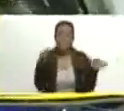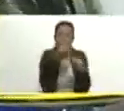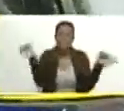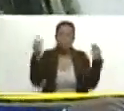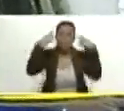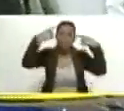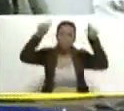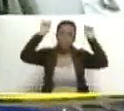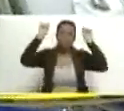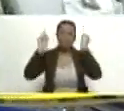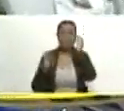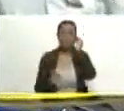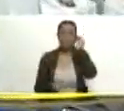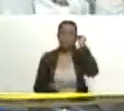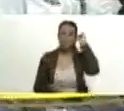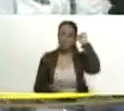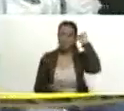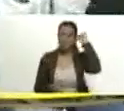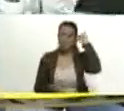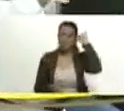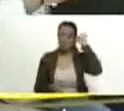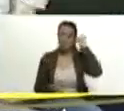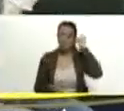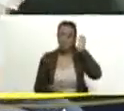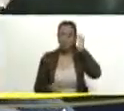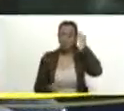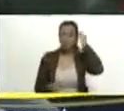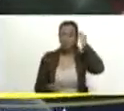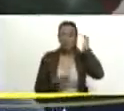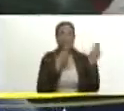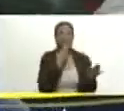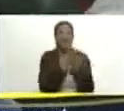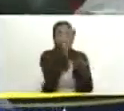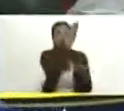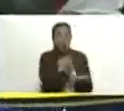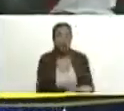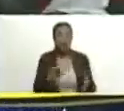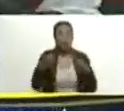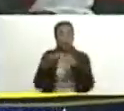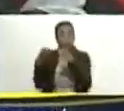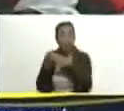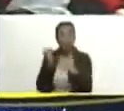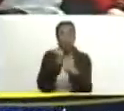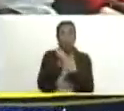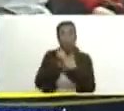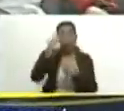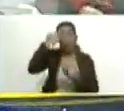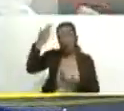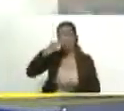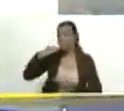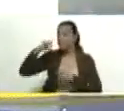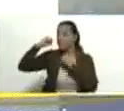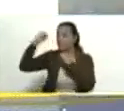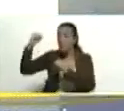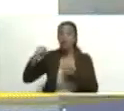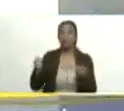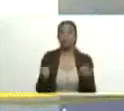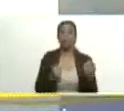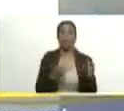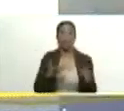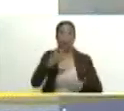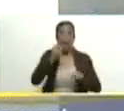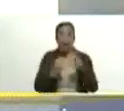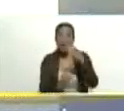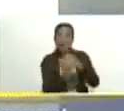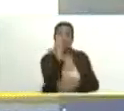Castro Soteldo. Gracias, compañero presidente. Muchísimas gracias a todo el equipo de la Fundación de Café de